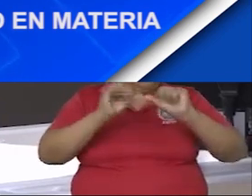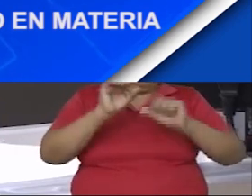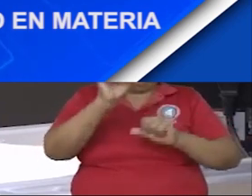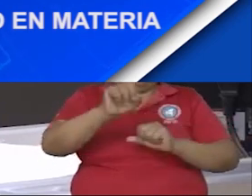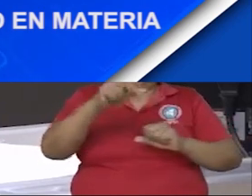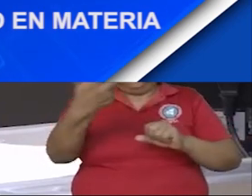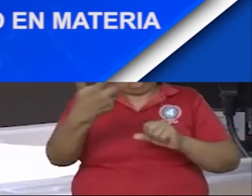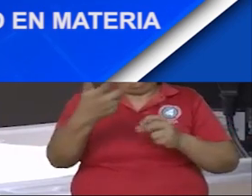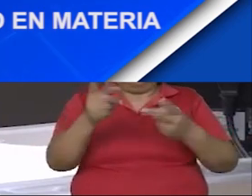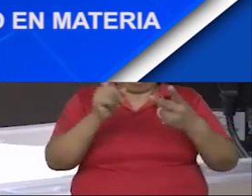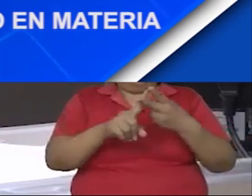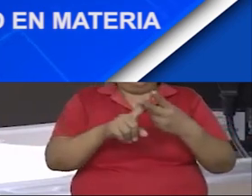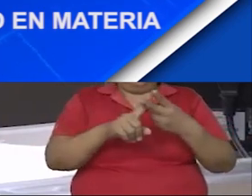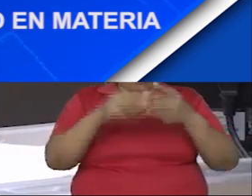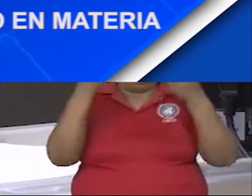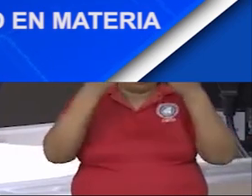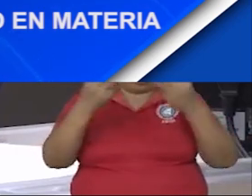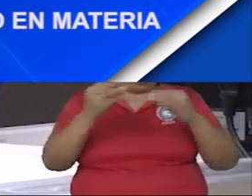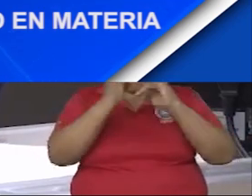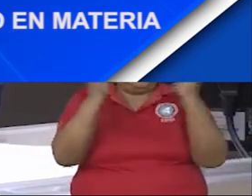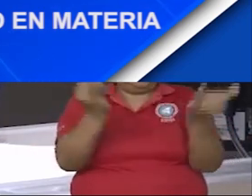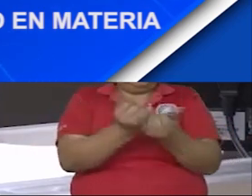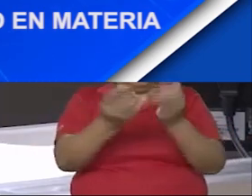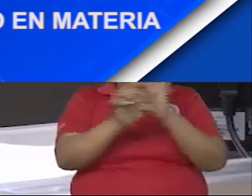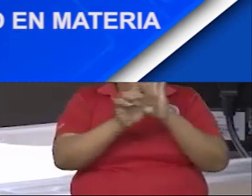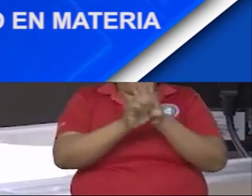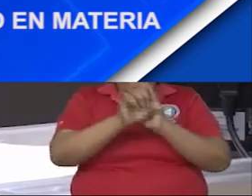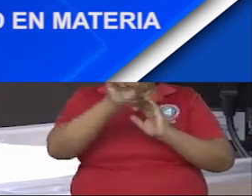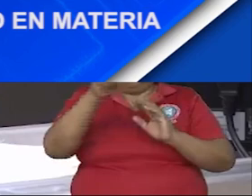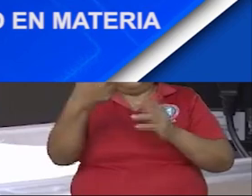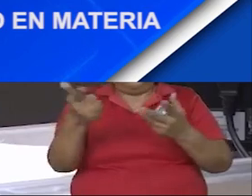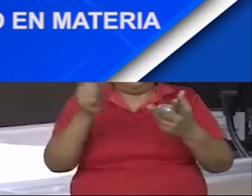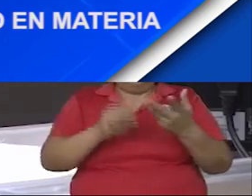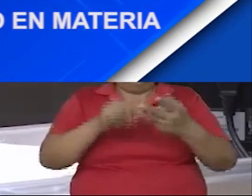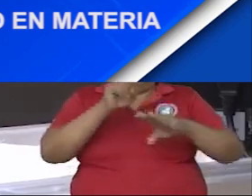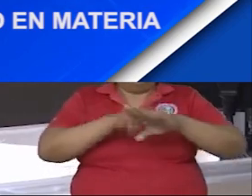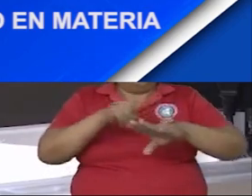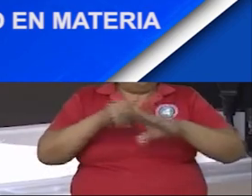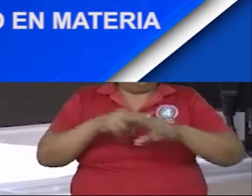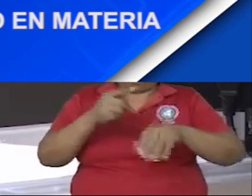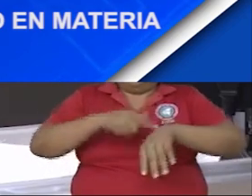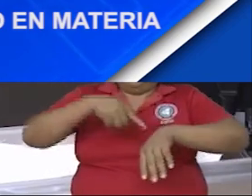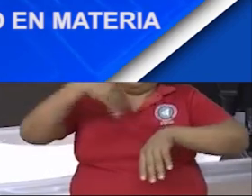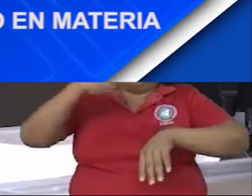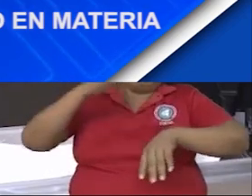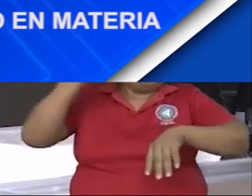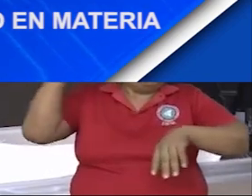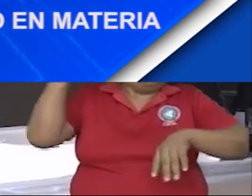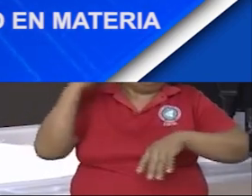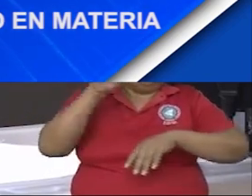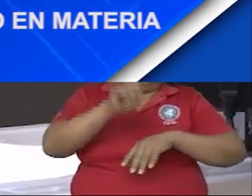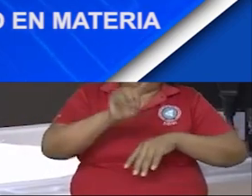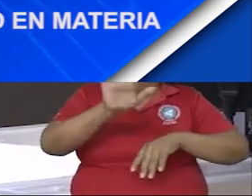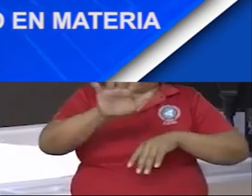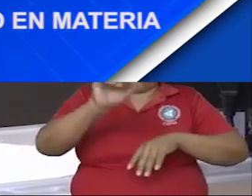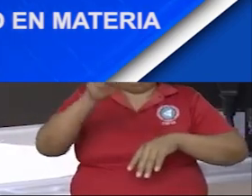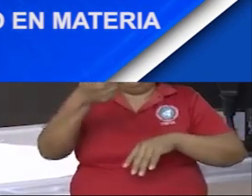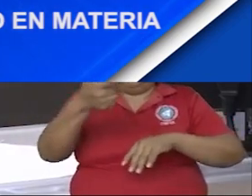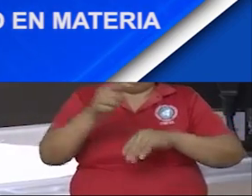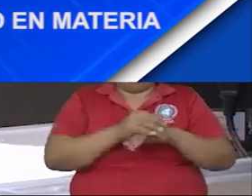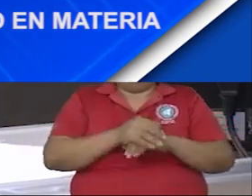18, instrumentos internacionales 17, normas sin vigencia o derecho histórico